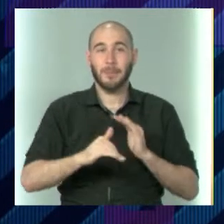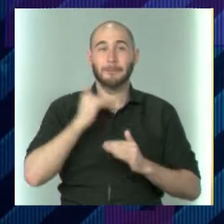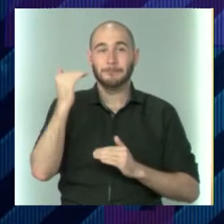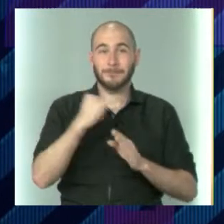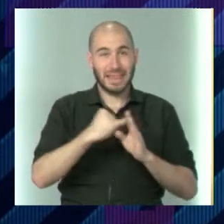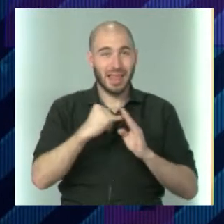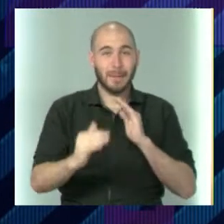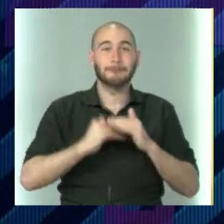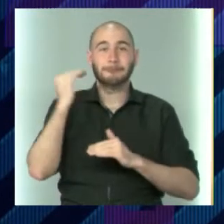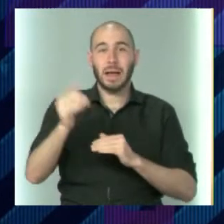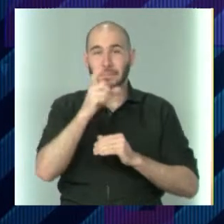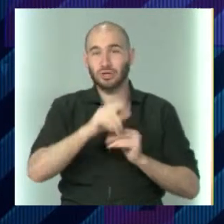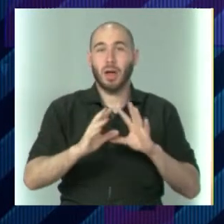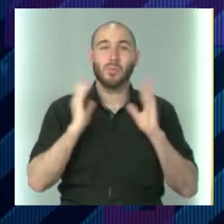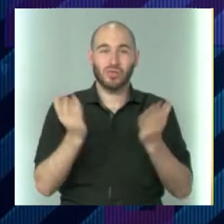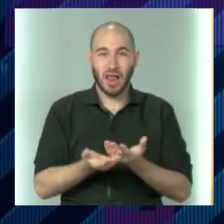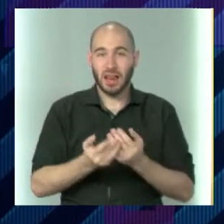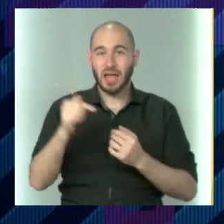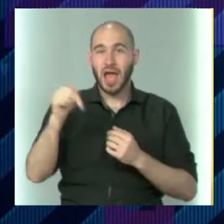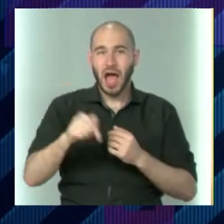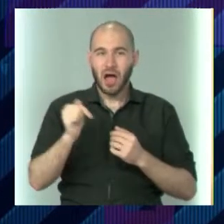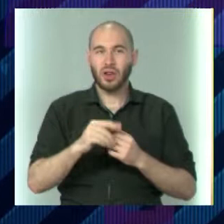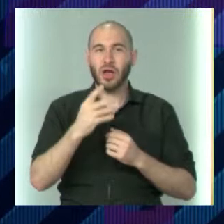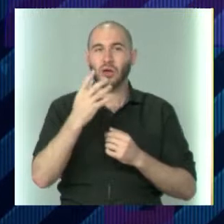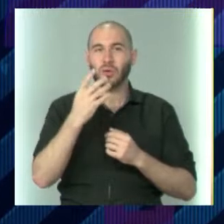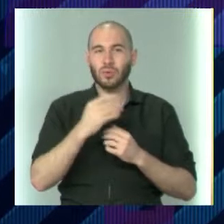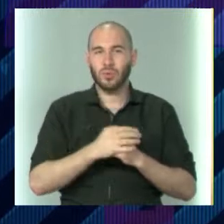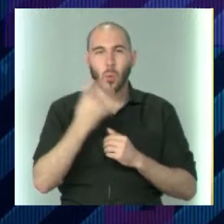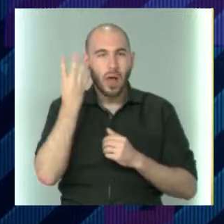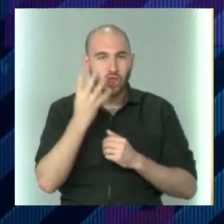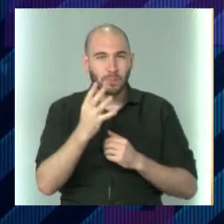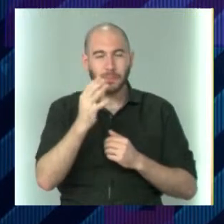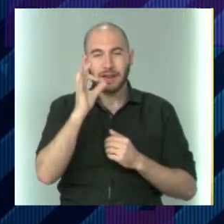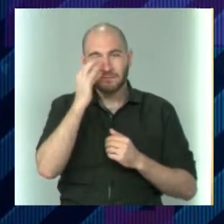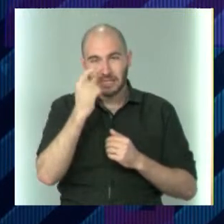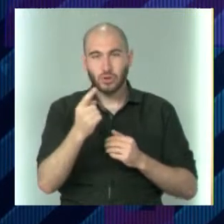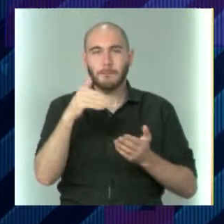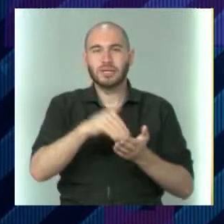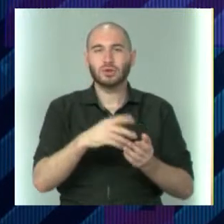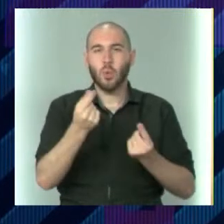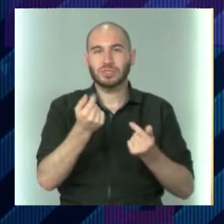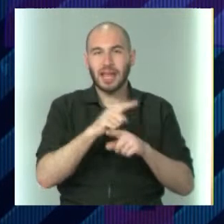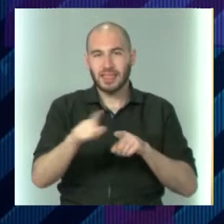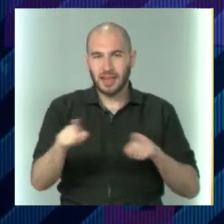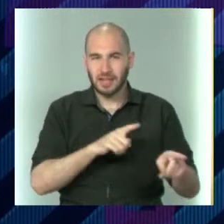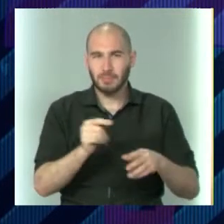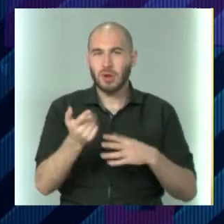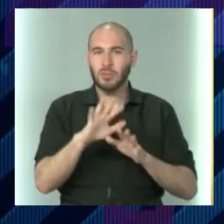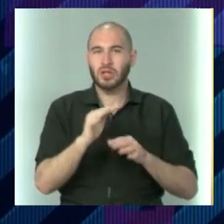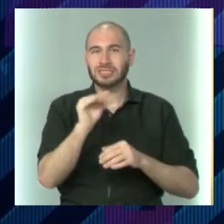la mitad de la población global. En la actualidad existen 4.021 millones de usuarios de Internet, representando